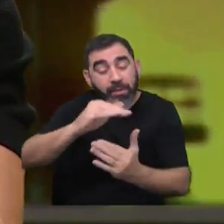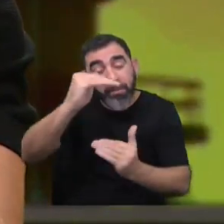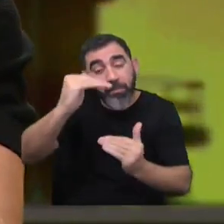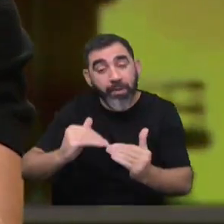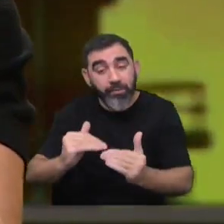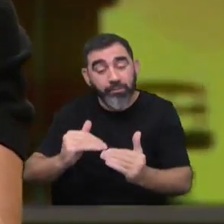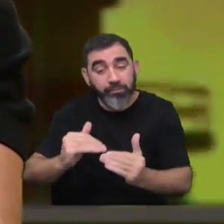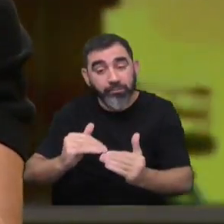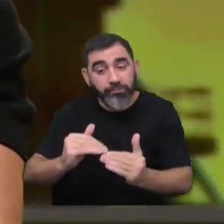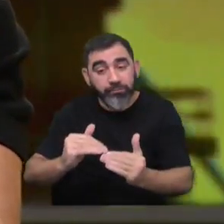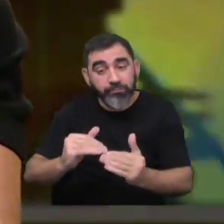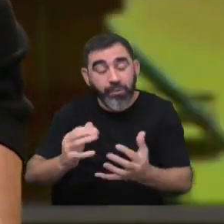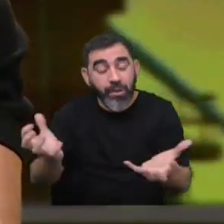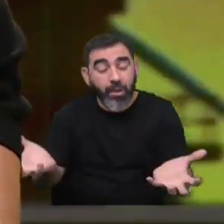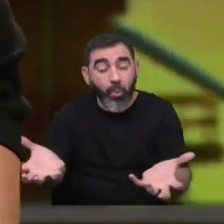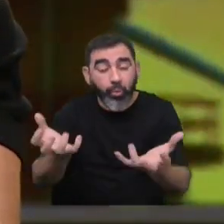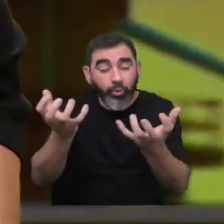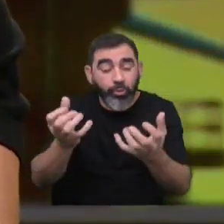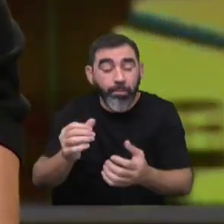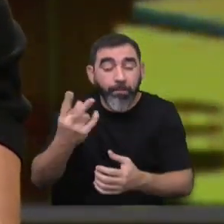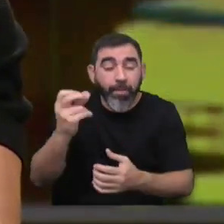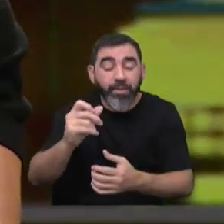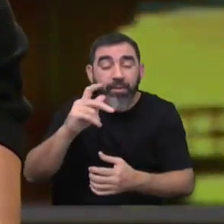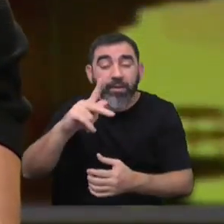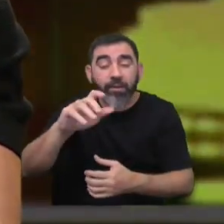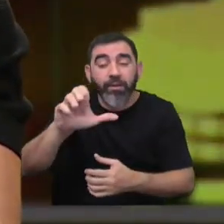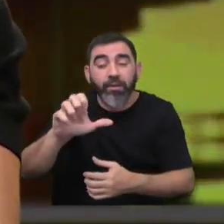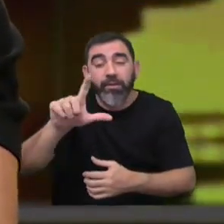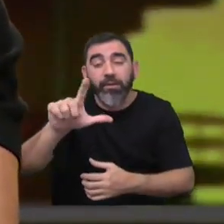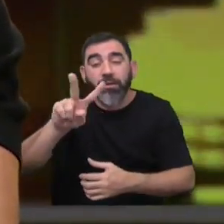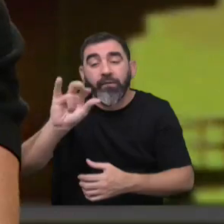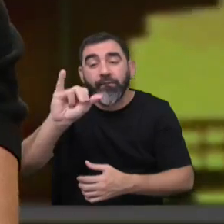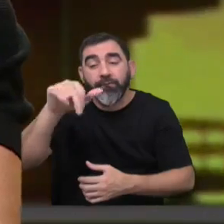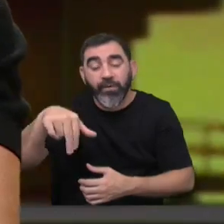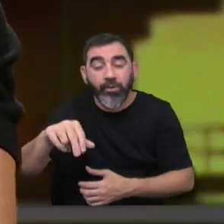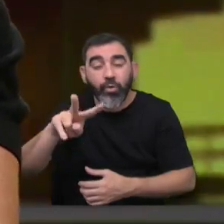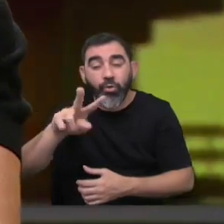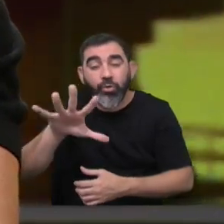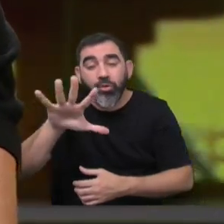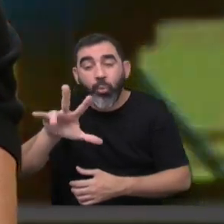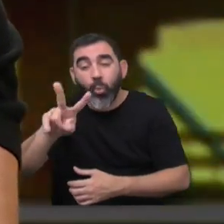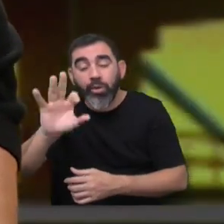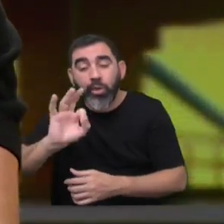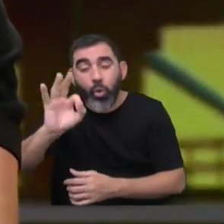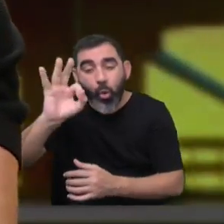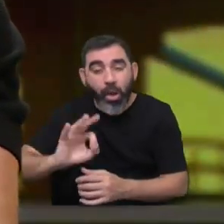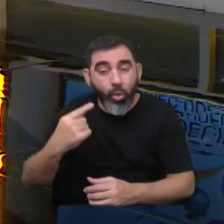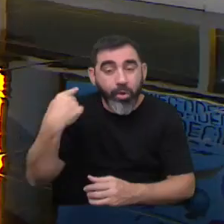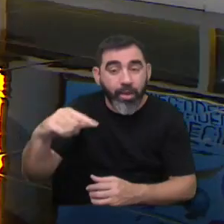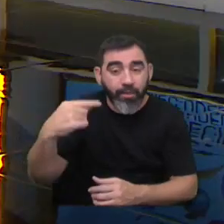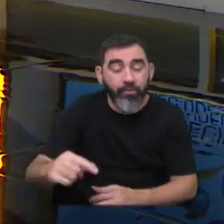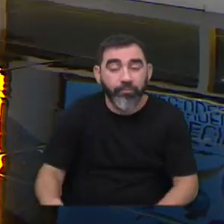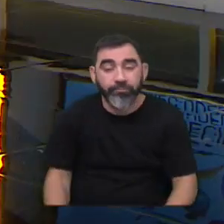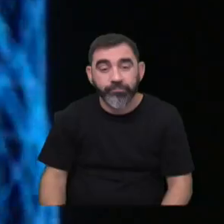de ebullición, que anda más o menos en los 20 Kelvin, ¿sí? Que serían menos 252 grados Celsius, por ahí.